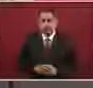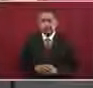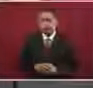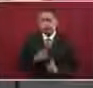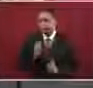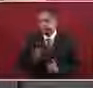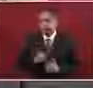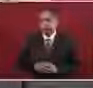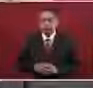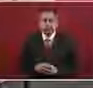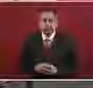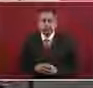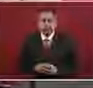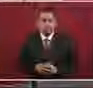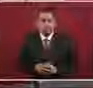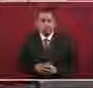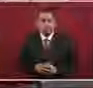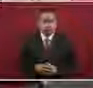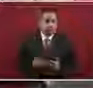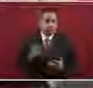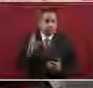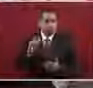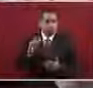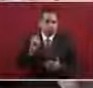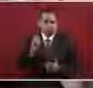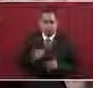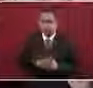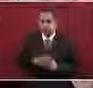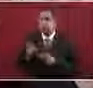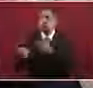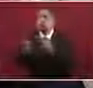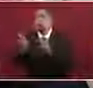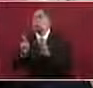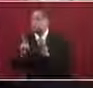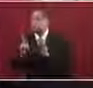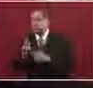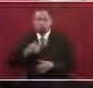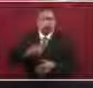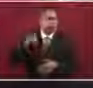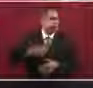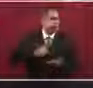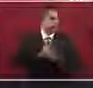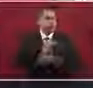que no sea nada más un asunto de la autoridad,